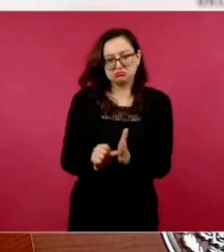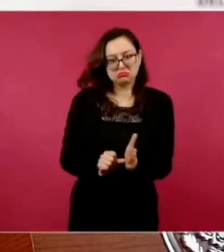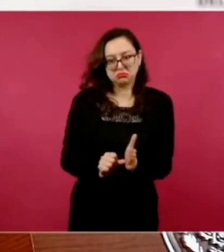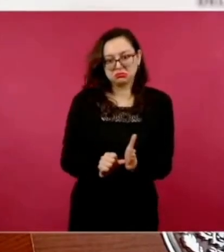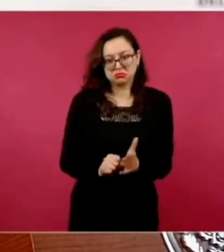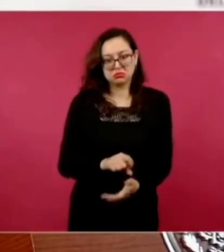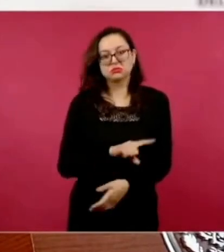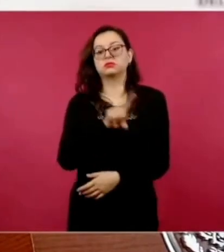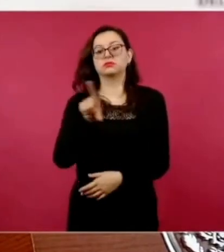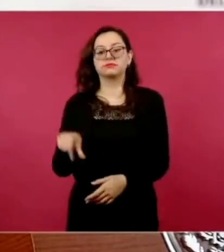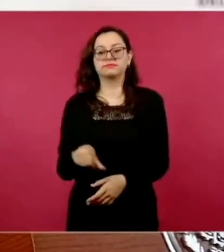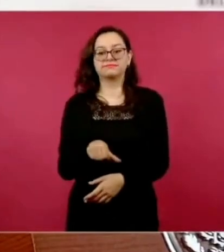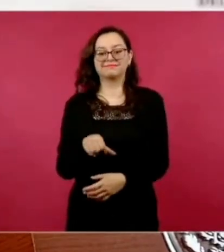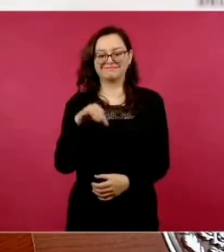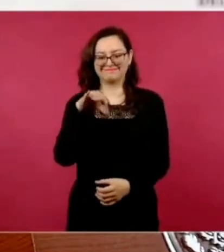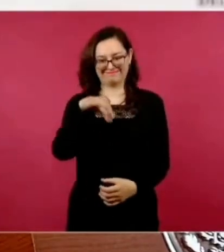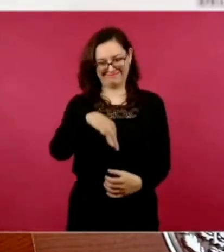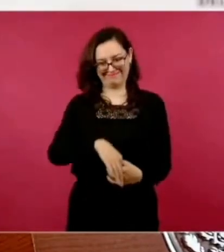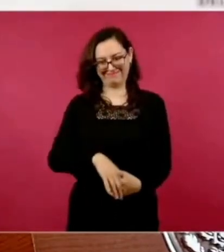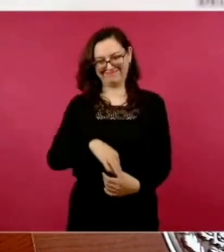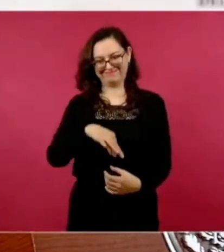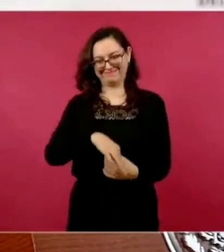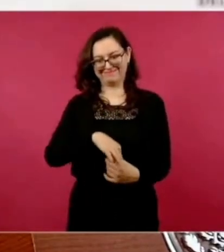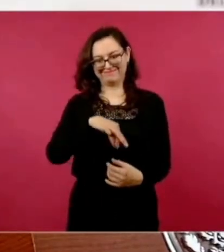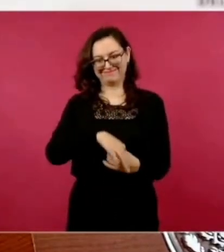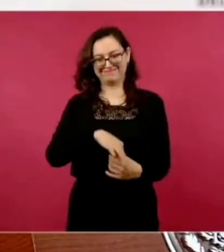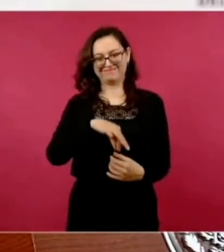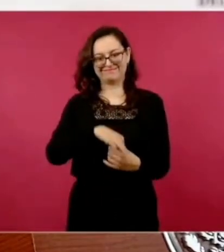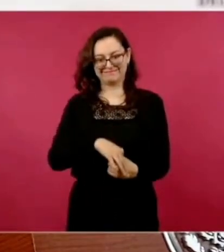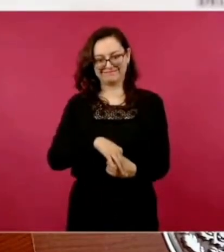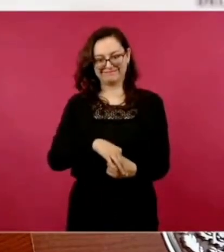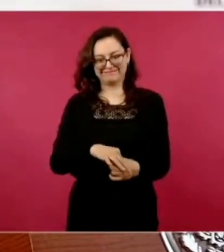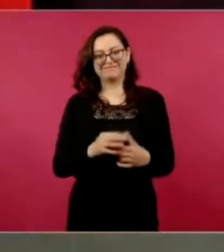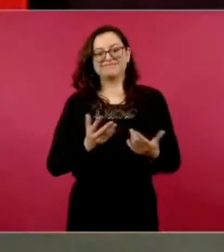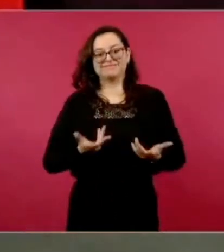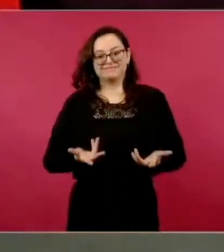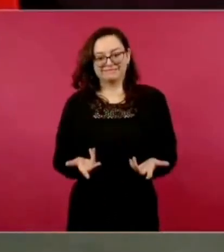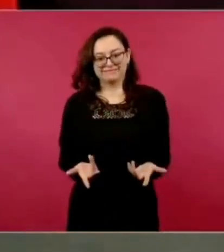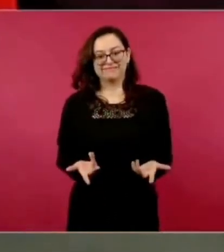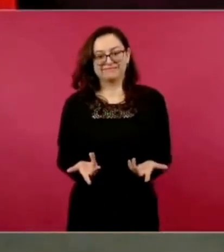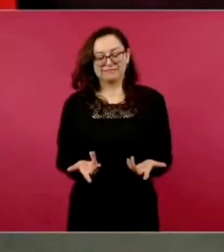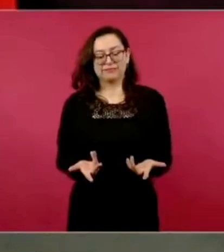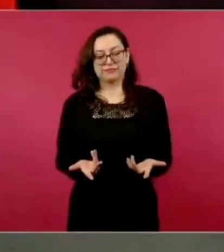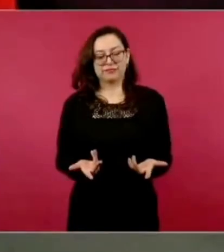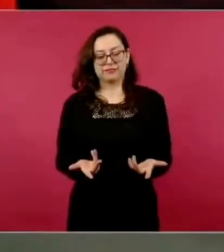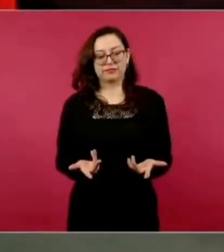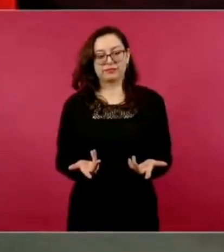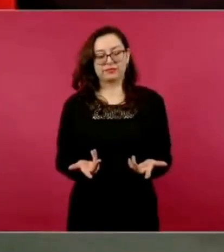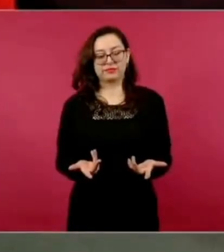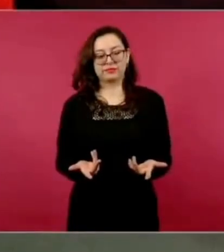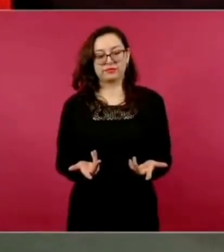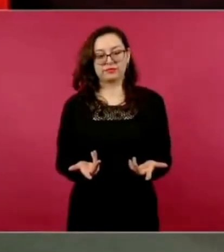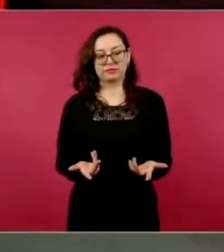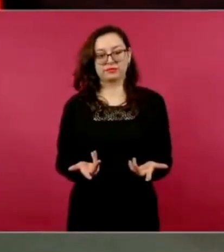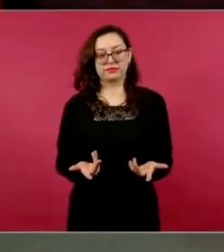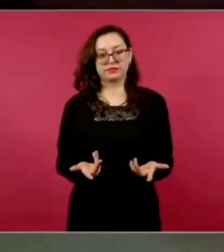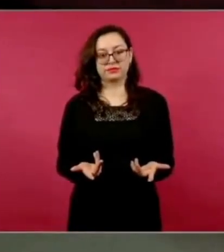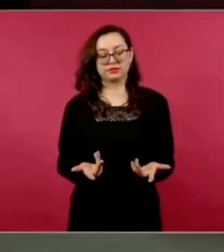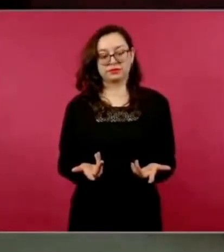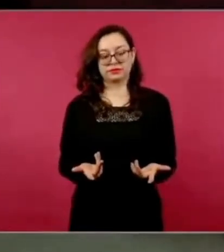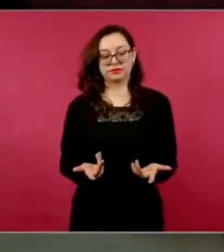y ya luego se vota y ya se decide cuándo se da